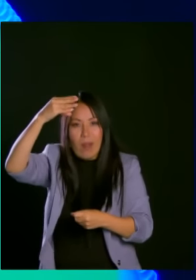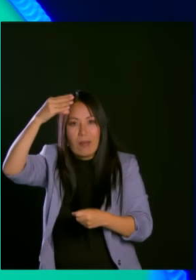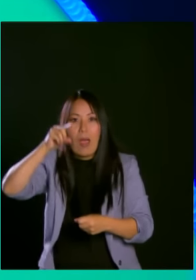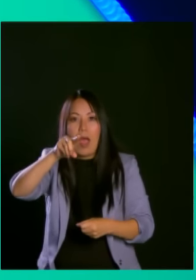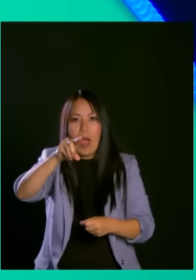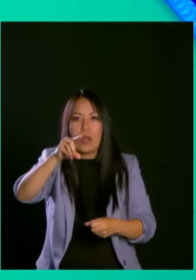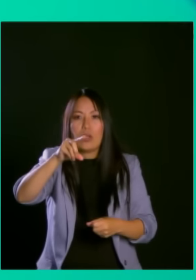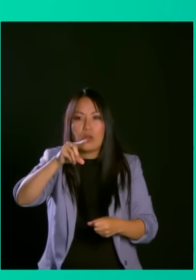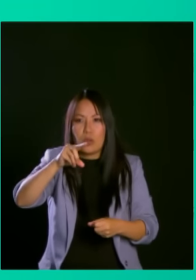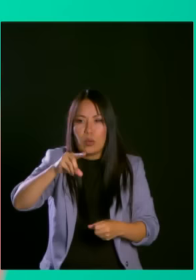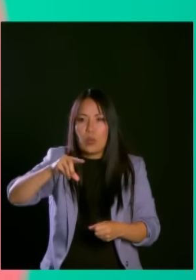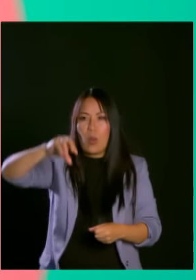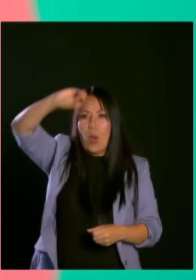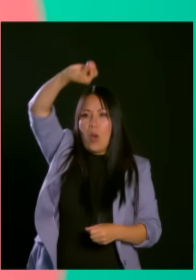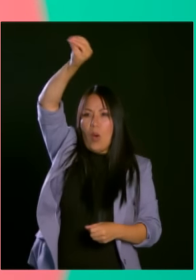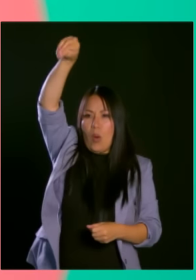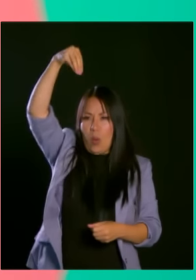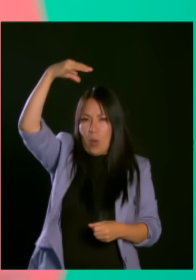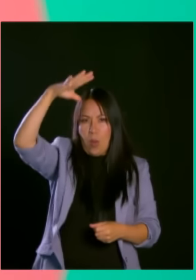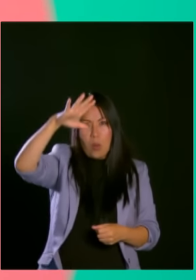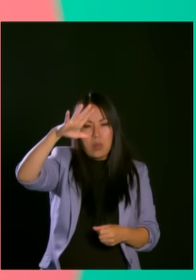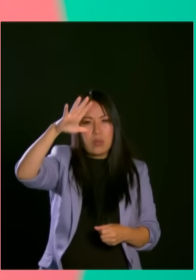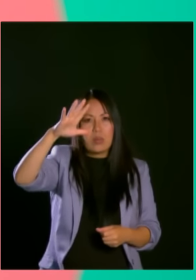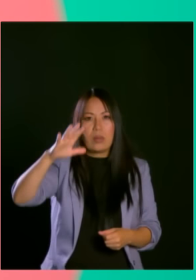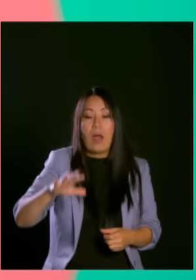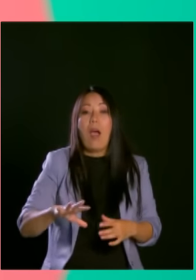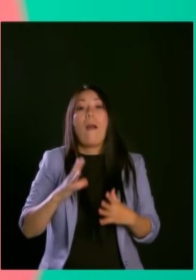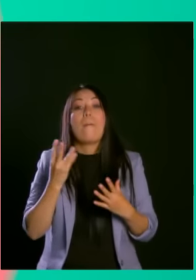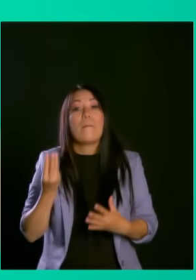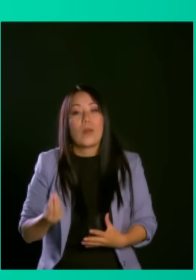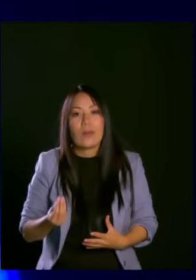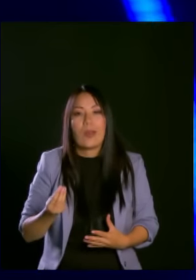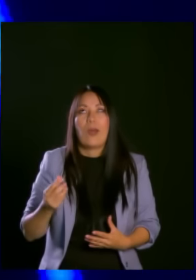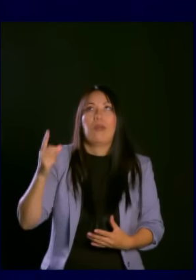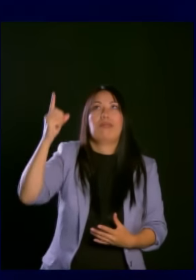la gracia de Dios, no te lo da nada más.